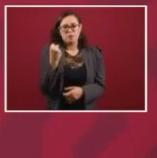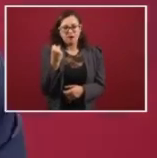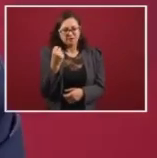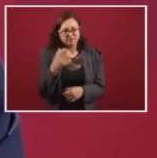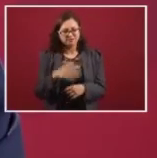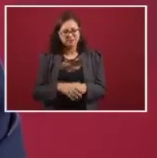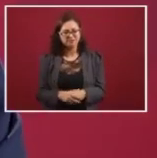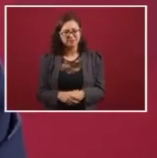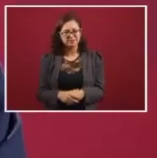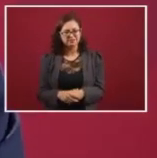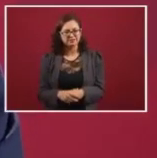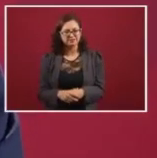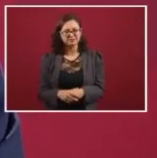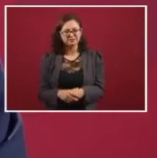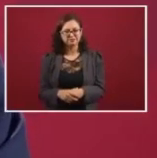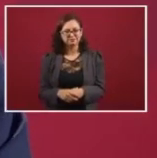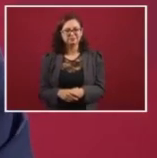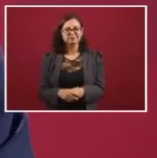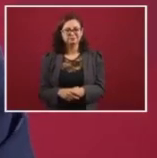Reforma,